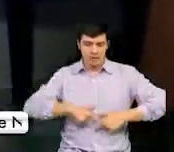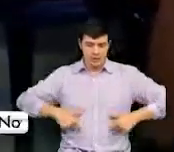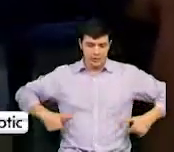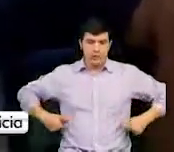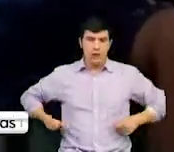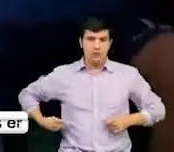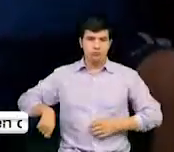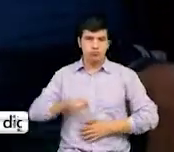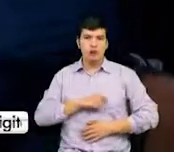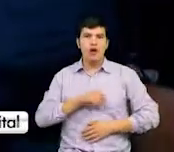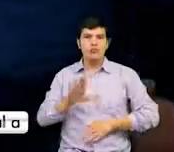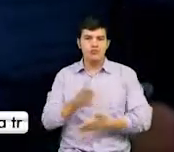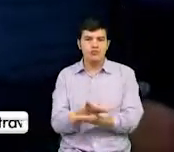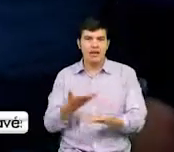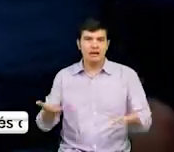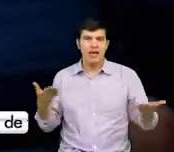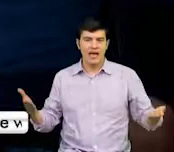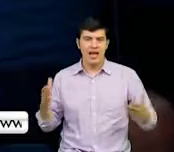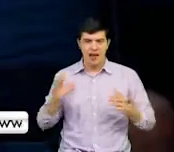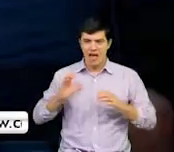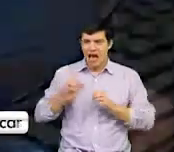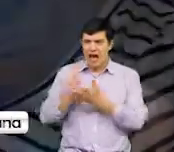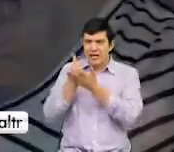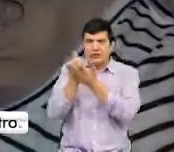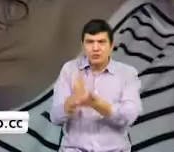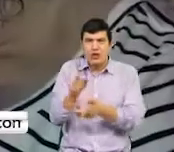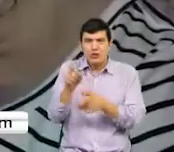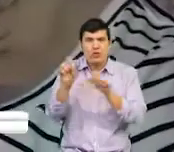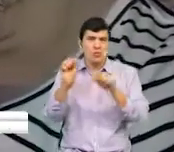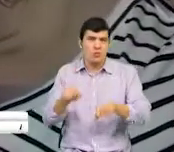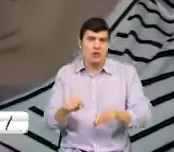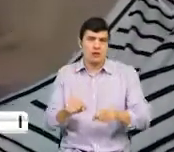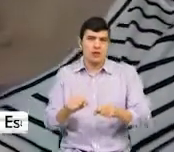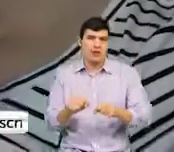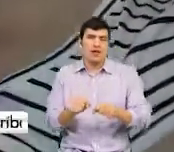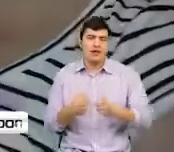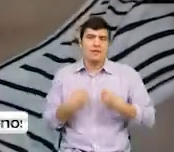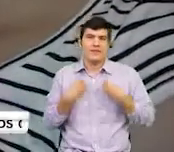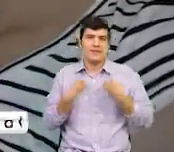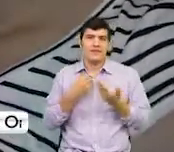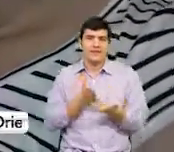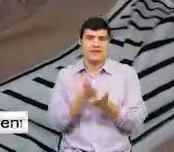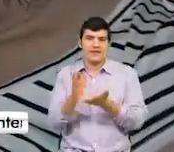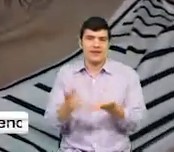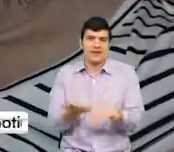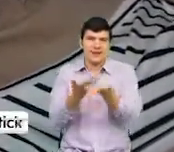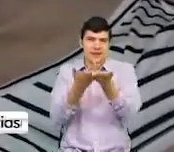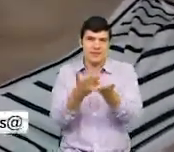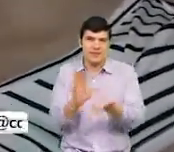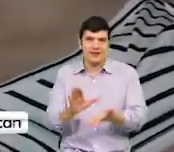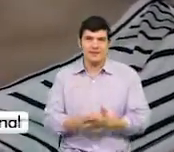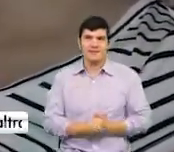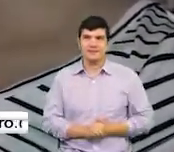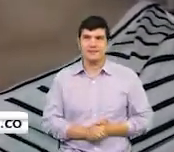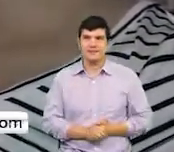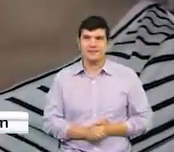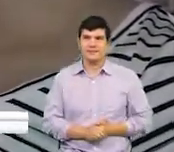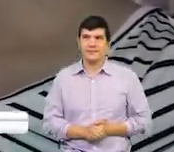materiales ortopédicos y cualquier elemento que pueda ayudar en su rehabilitación.